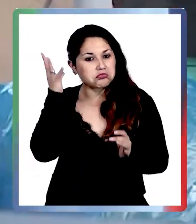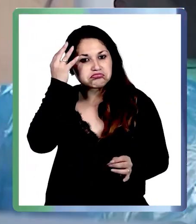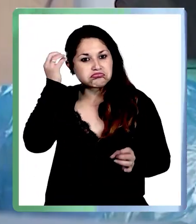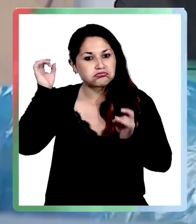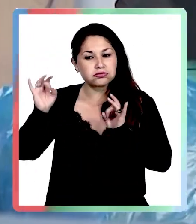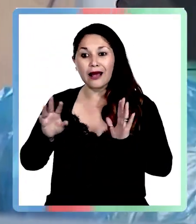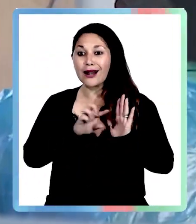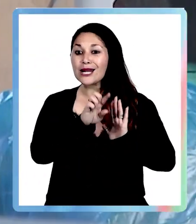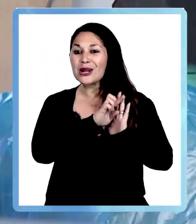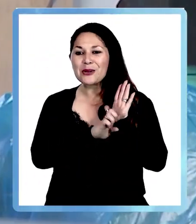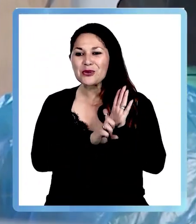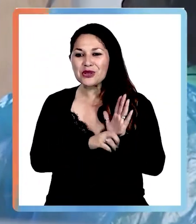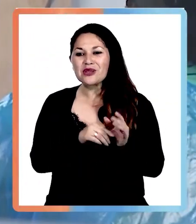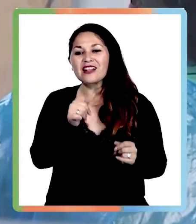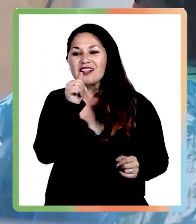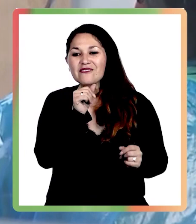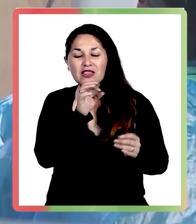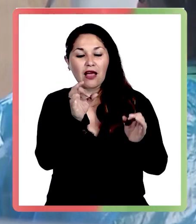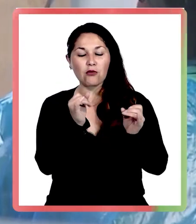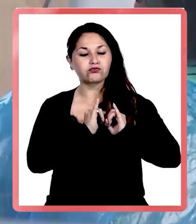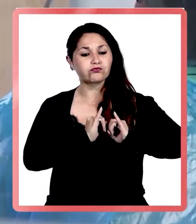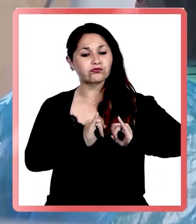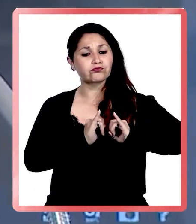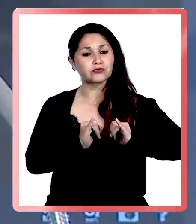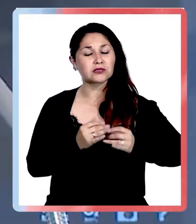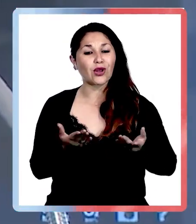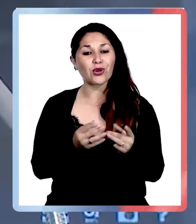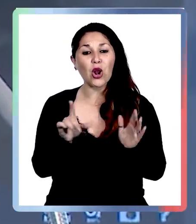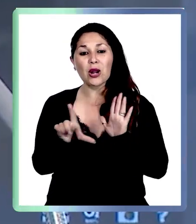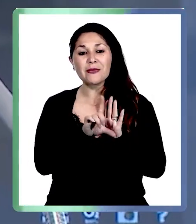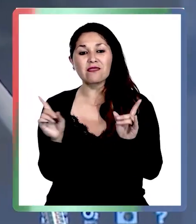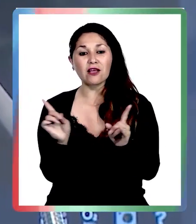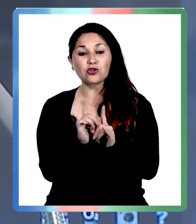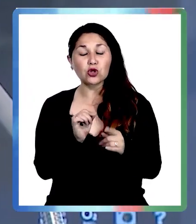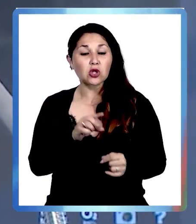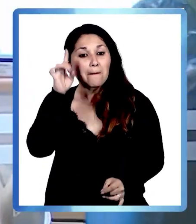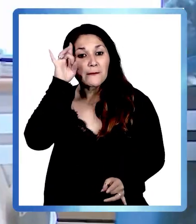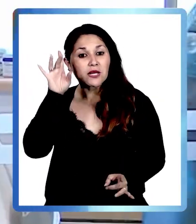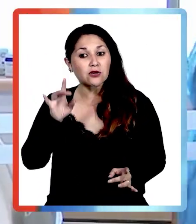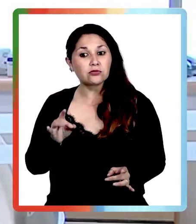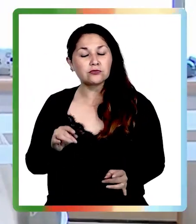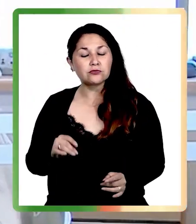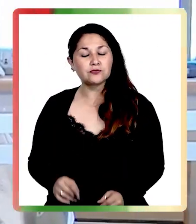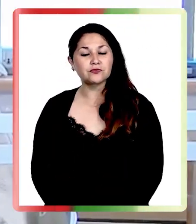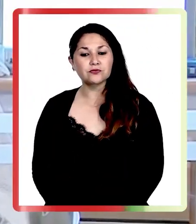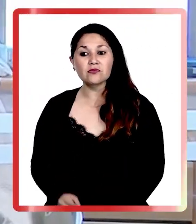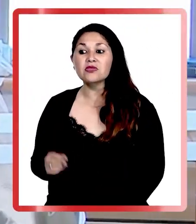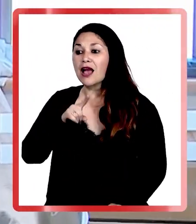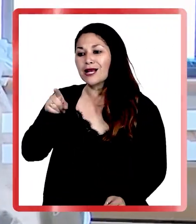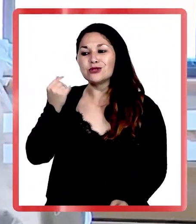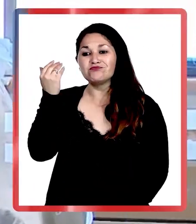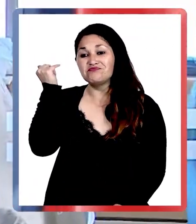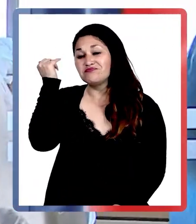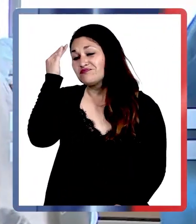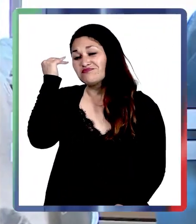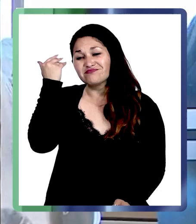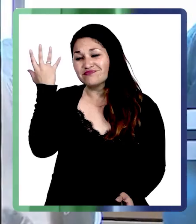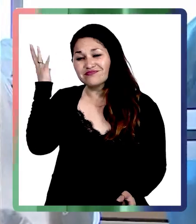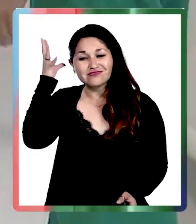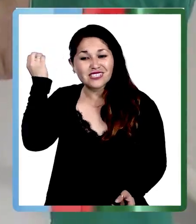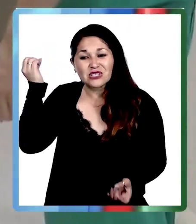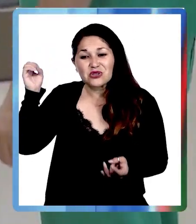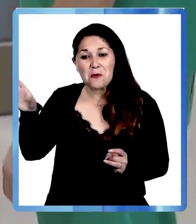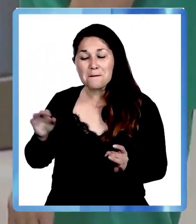proyecto o enviara indicaciones al proyecto de ley corta, pero desgraciadamente el Ejecutivo no hizo caso a todas